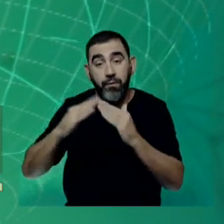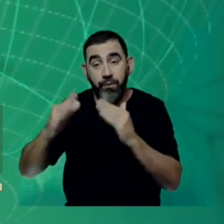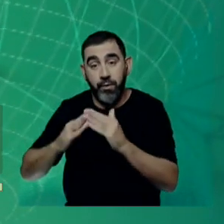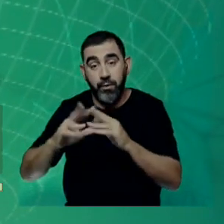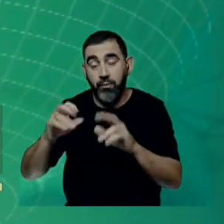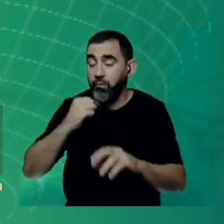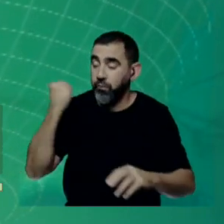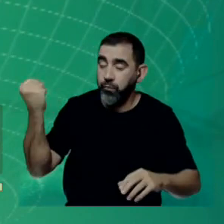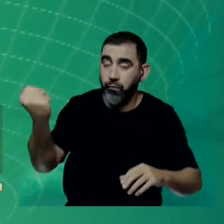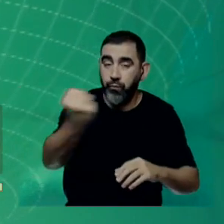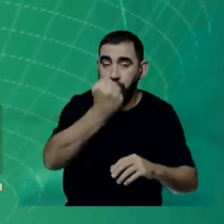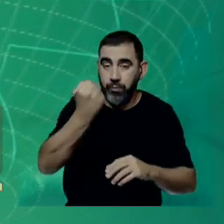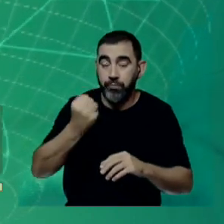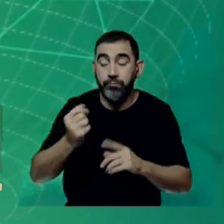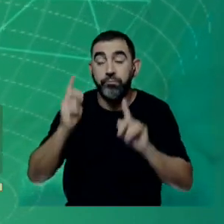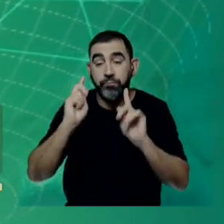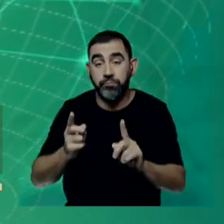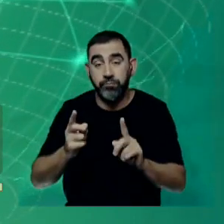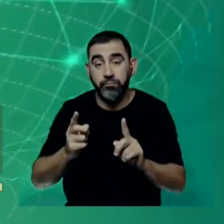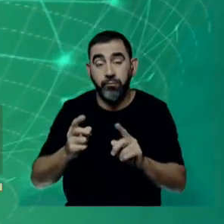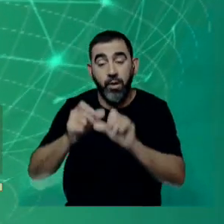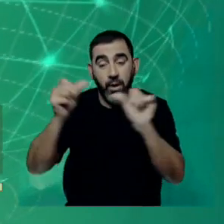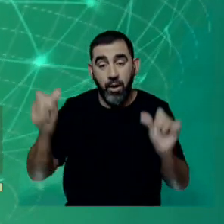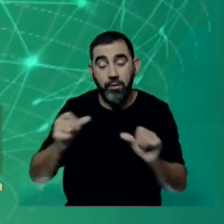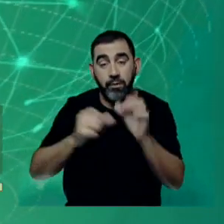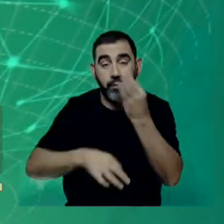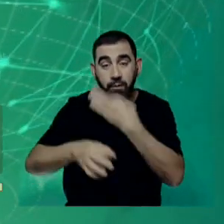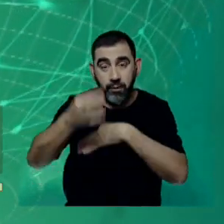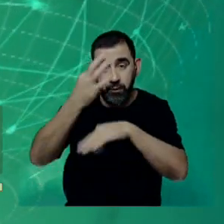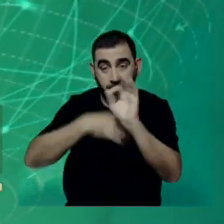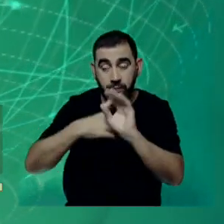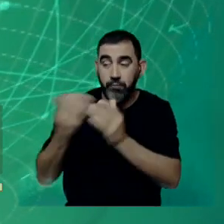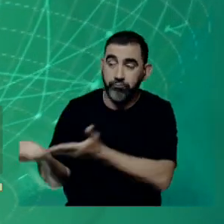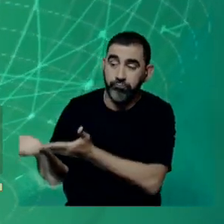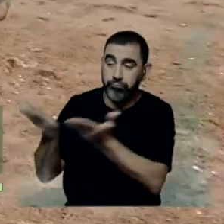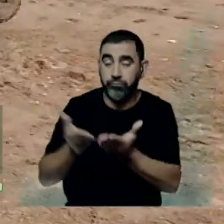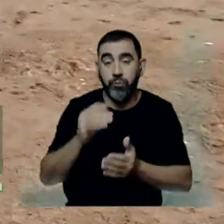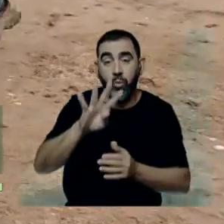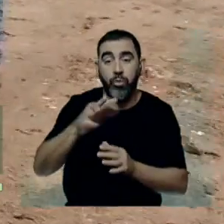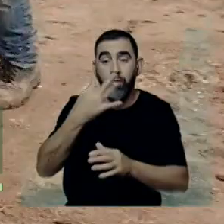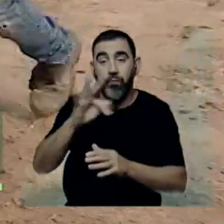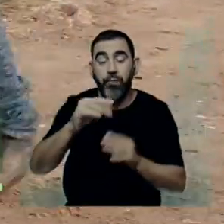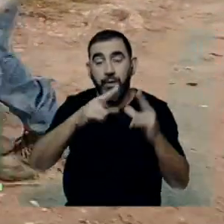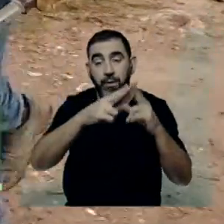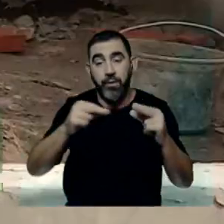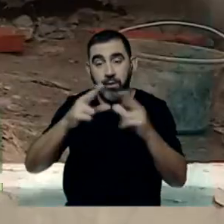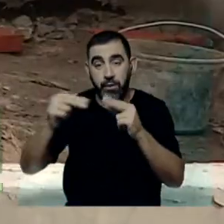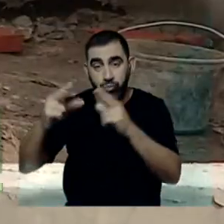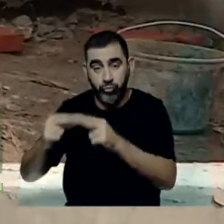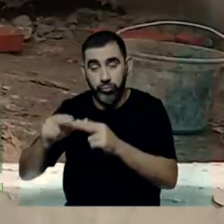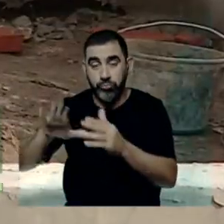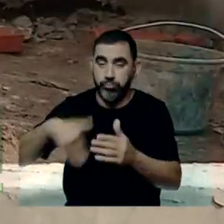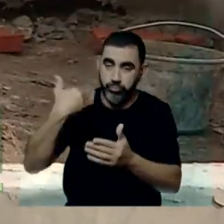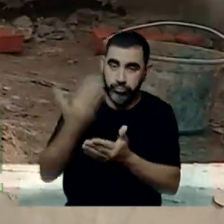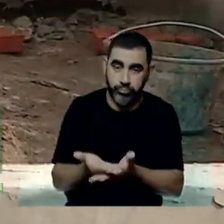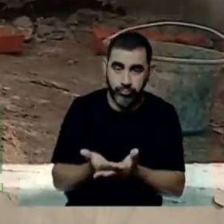tema fundamental y ahora mismo estaba una actividad en el Teatro del Galpón donde invitamos a las cuatro federaciones de cooperativas y